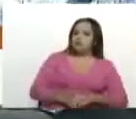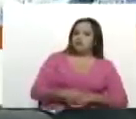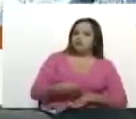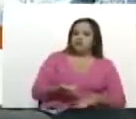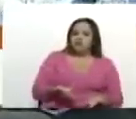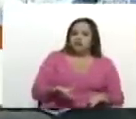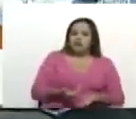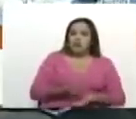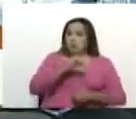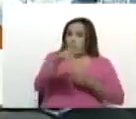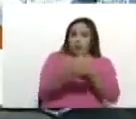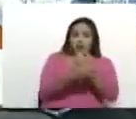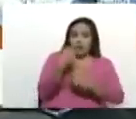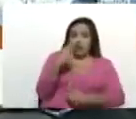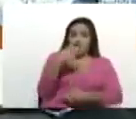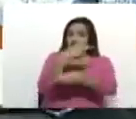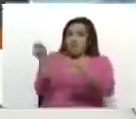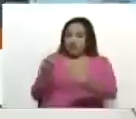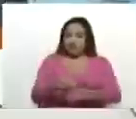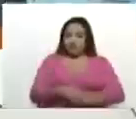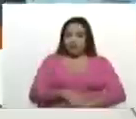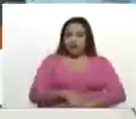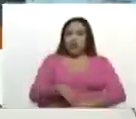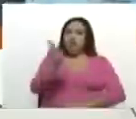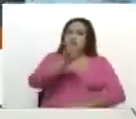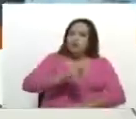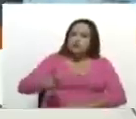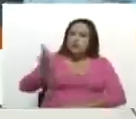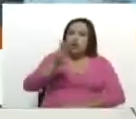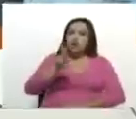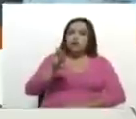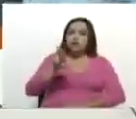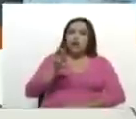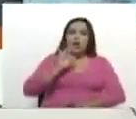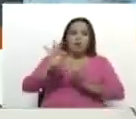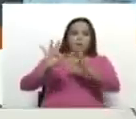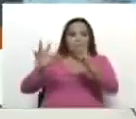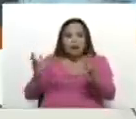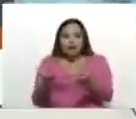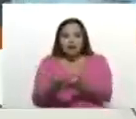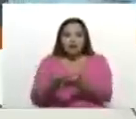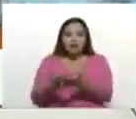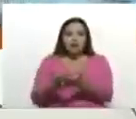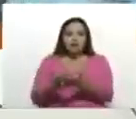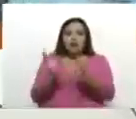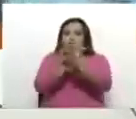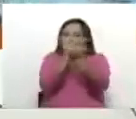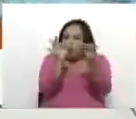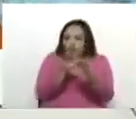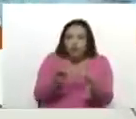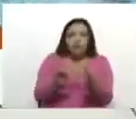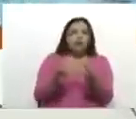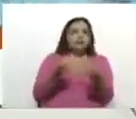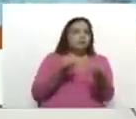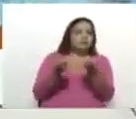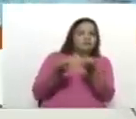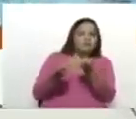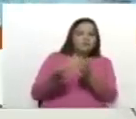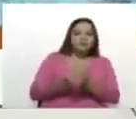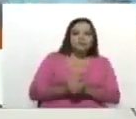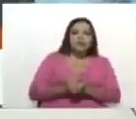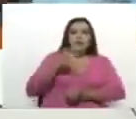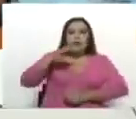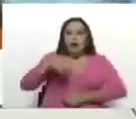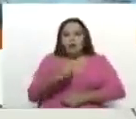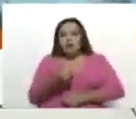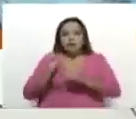dijo que no y utilizaron la pandemia como un como una vía como un mecanismo para